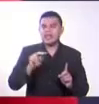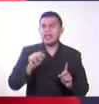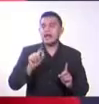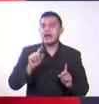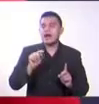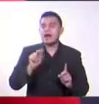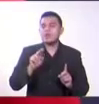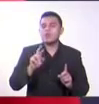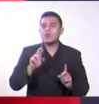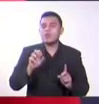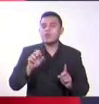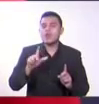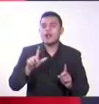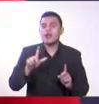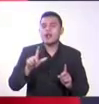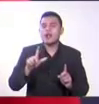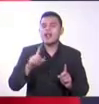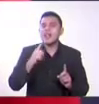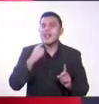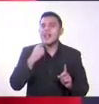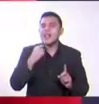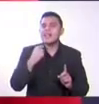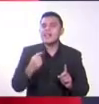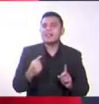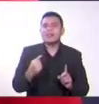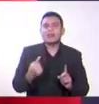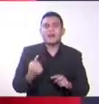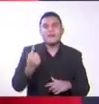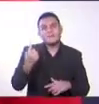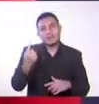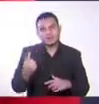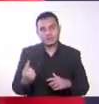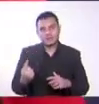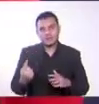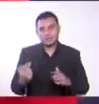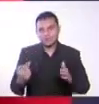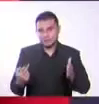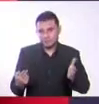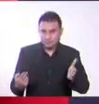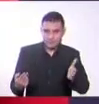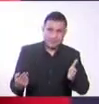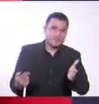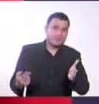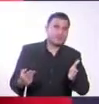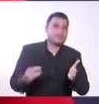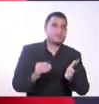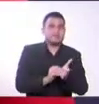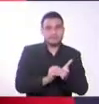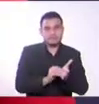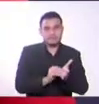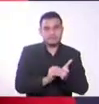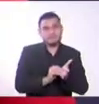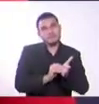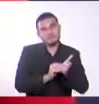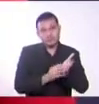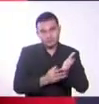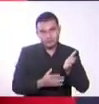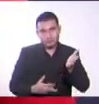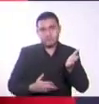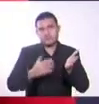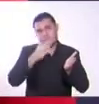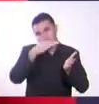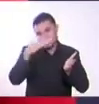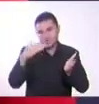natural? Es toda aquella persona que está registrada en, valga la redundancia, los registros nacionales.